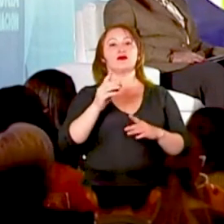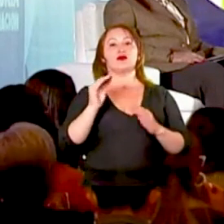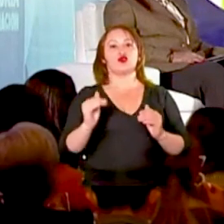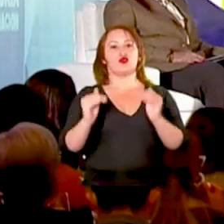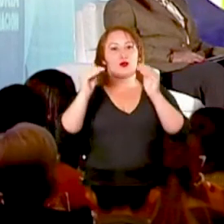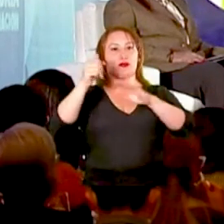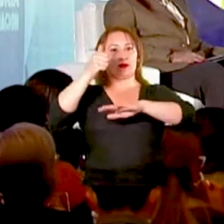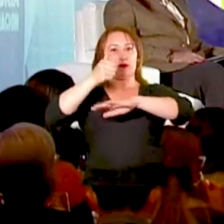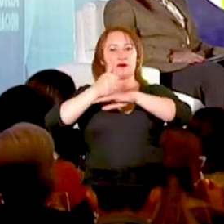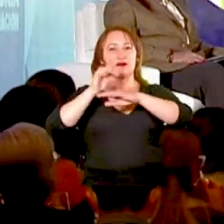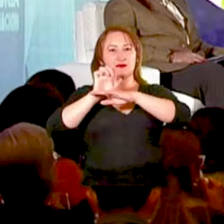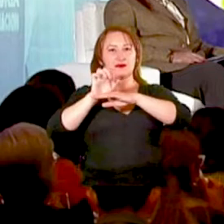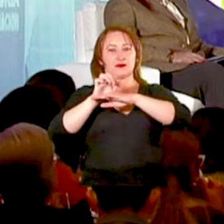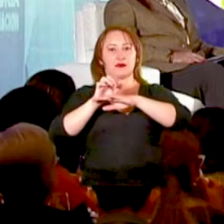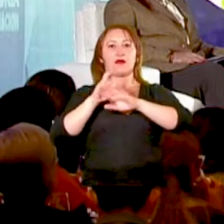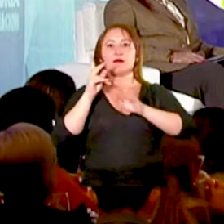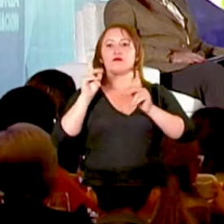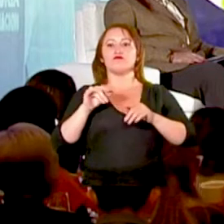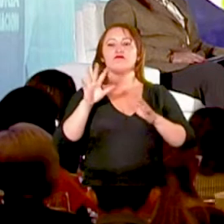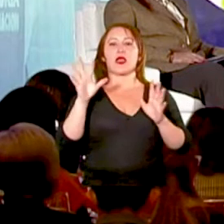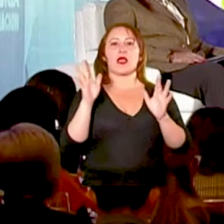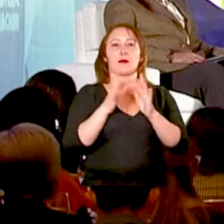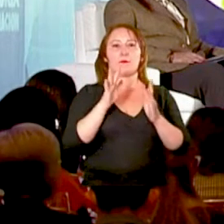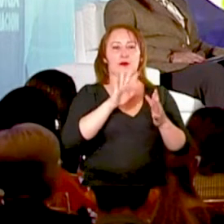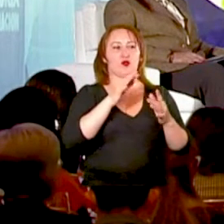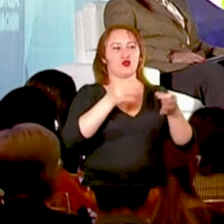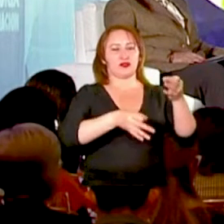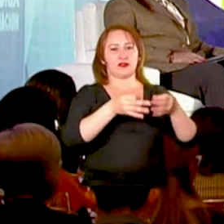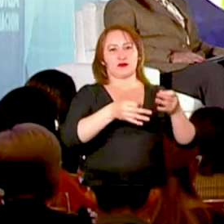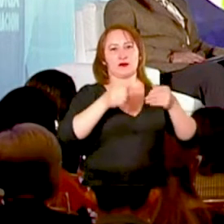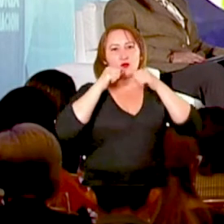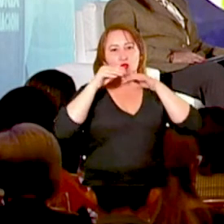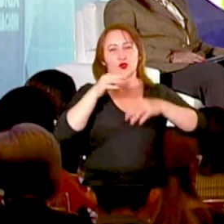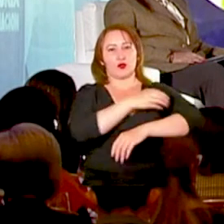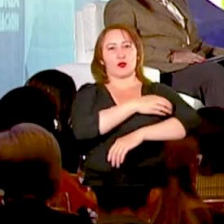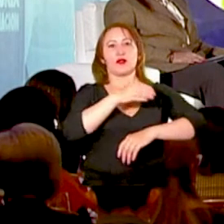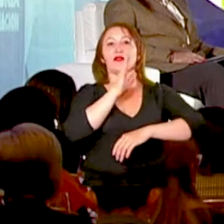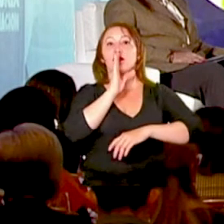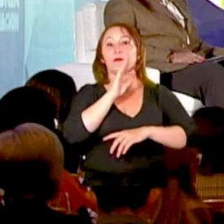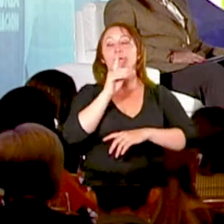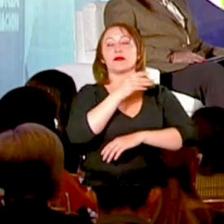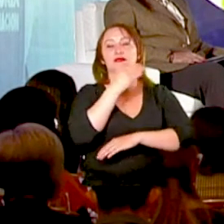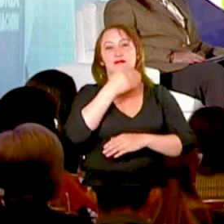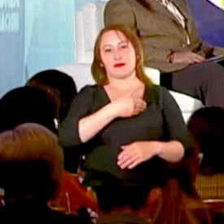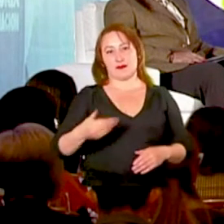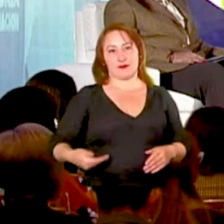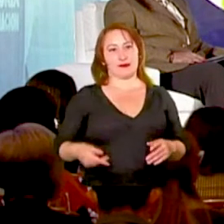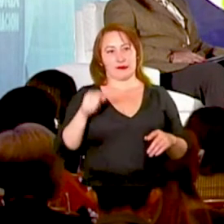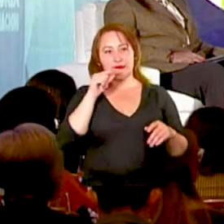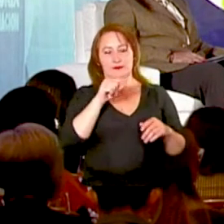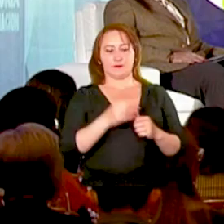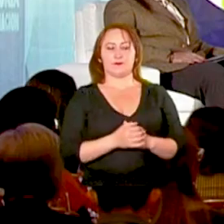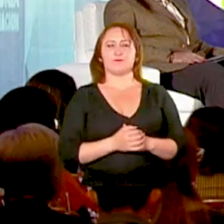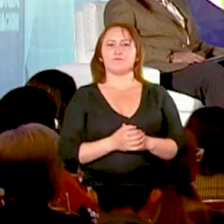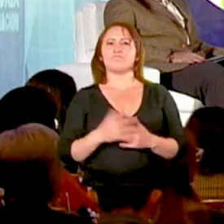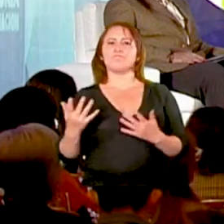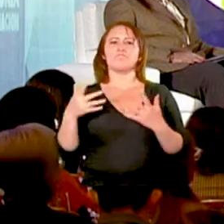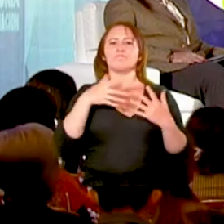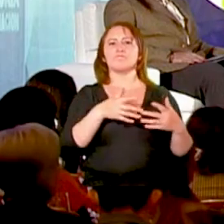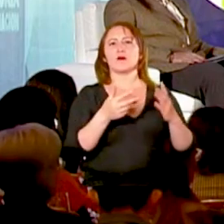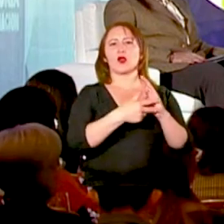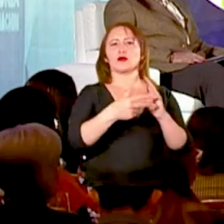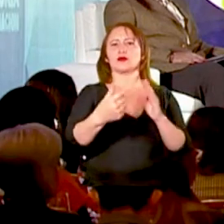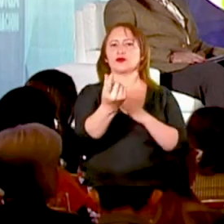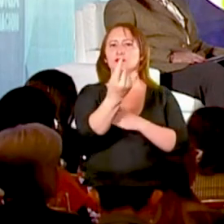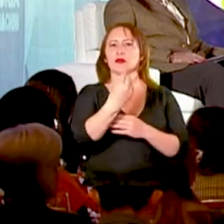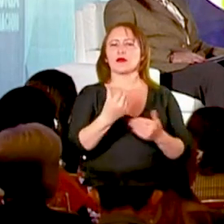que dependen directamente de la rama ejecutiva del Poder Público, especialmente del presidente. Entonces, armonizando lo que señala la Constitución